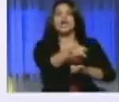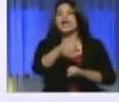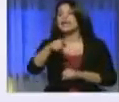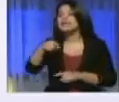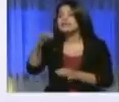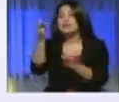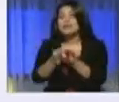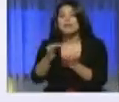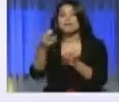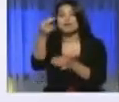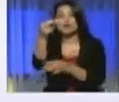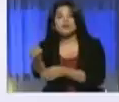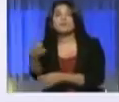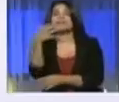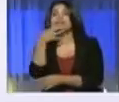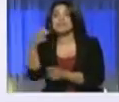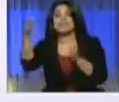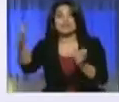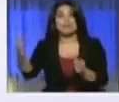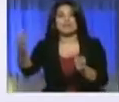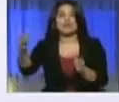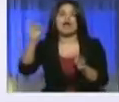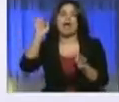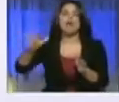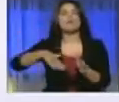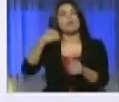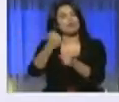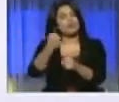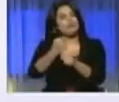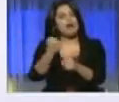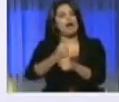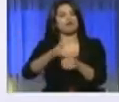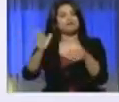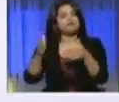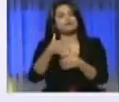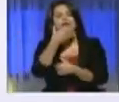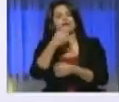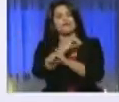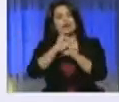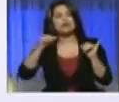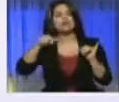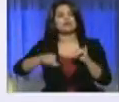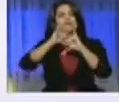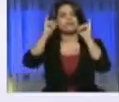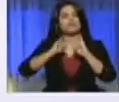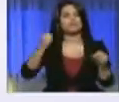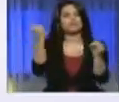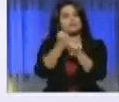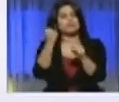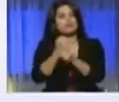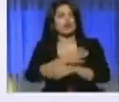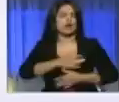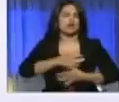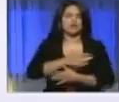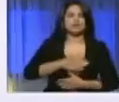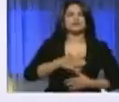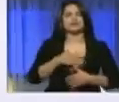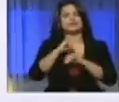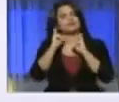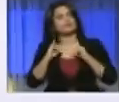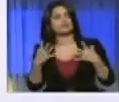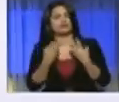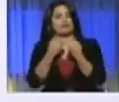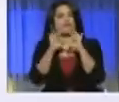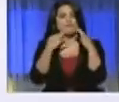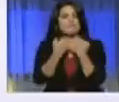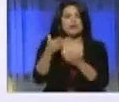cierre de fin de año de diciembre de trabajo, de felicidad, de gozo, de disfrute, de familia compartida,